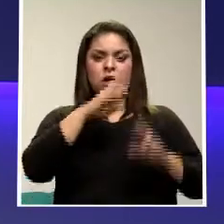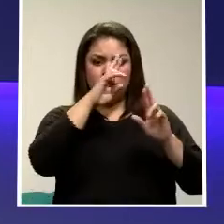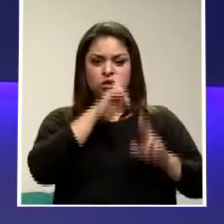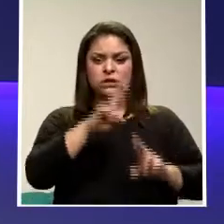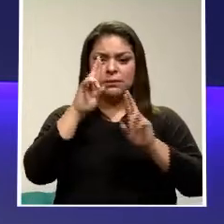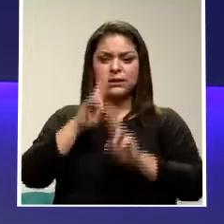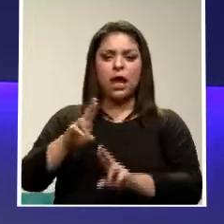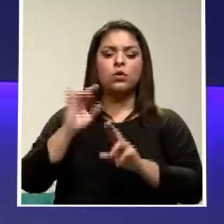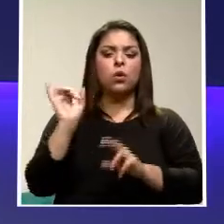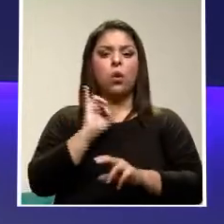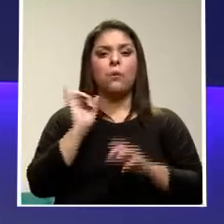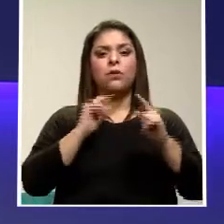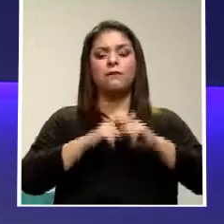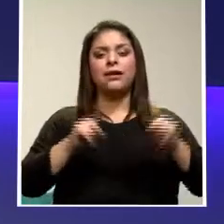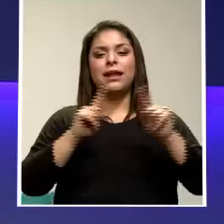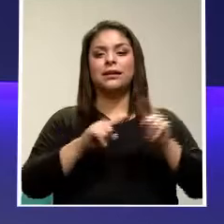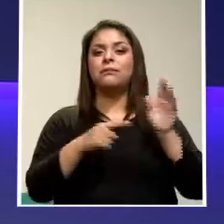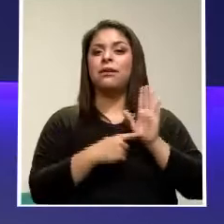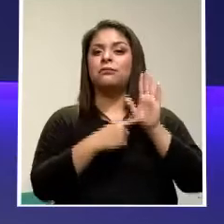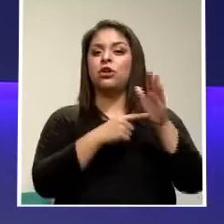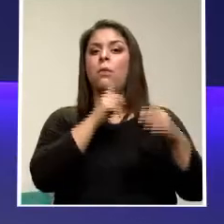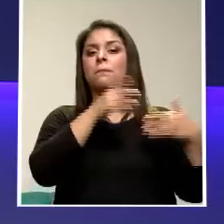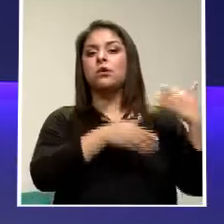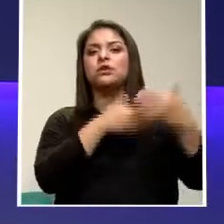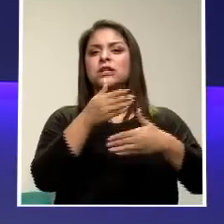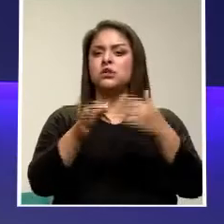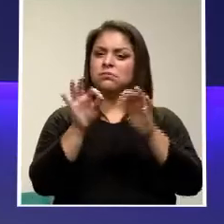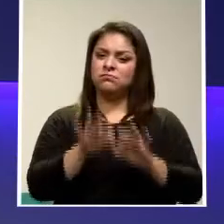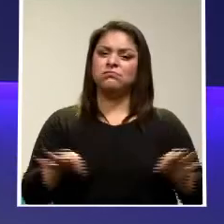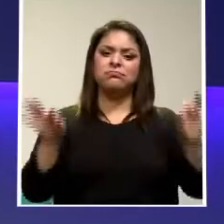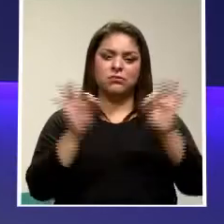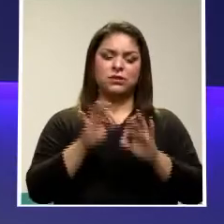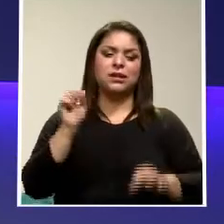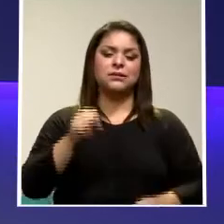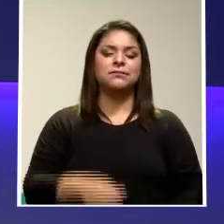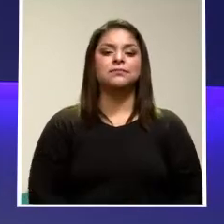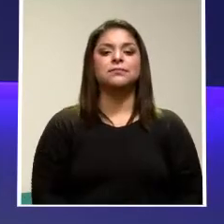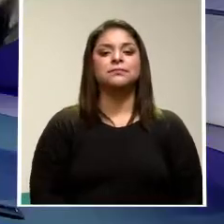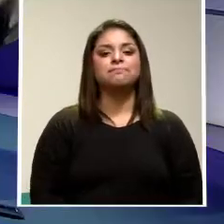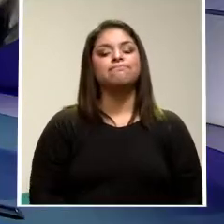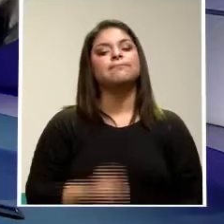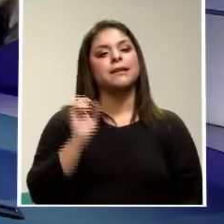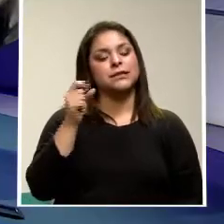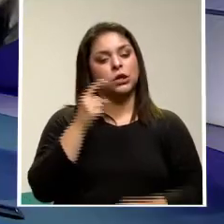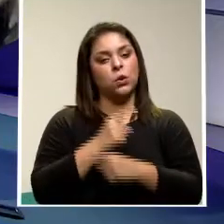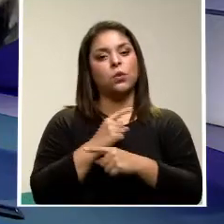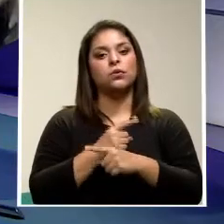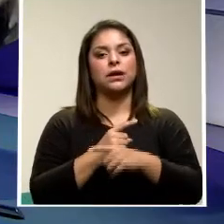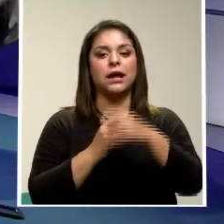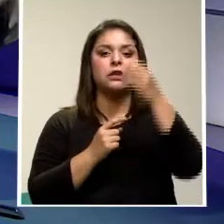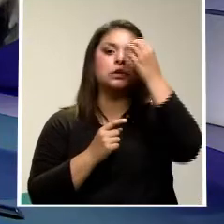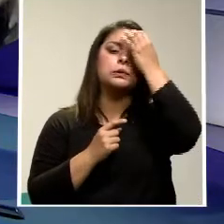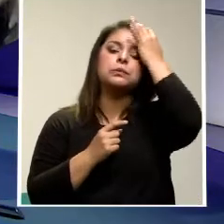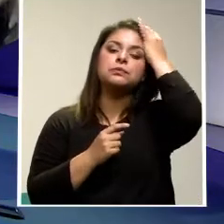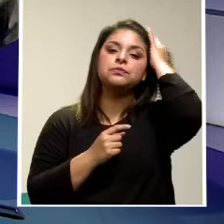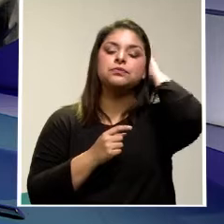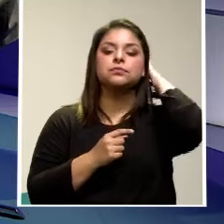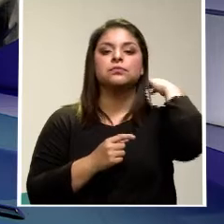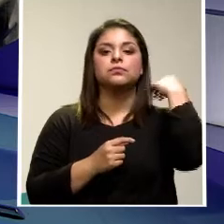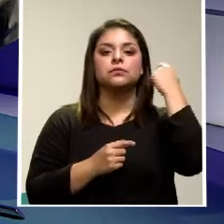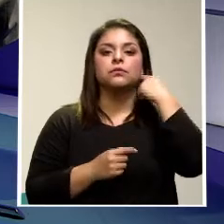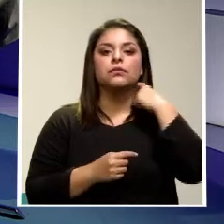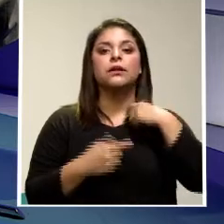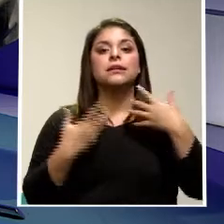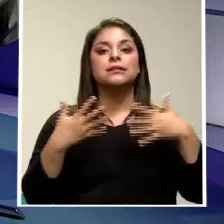distintas manifestaciones de un proceso vital, ¿verdad? Totalmente. Ahí ya cuando